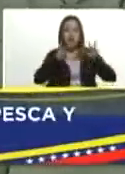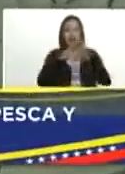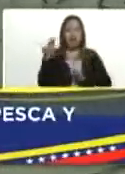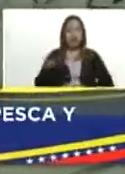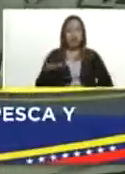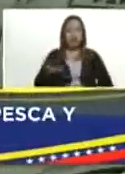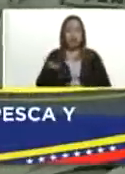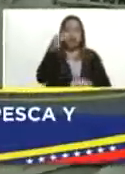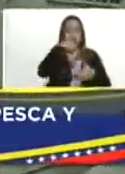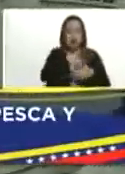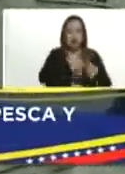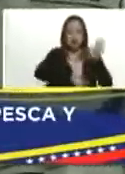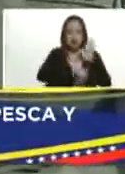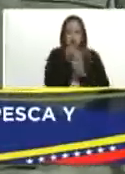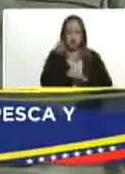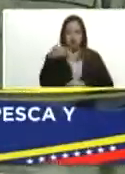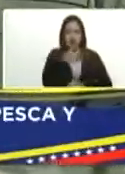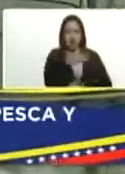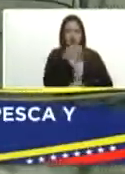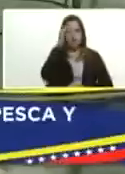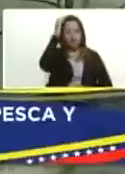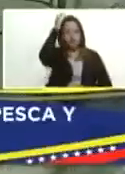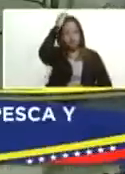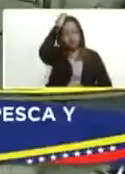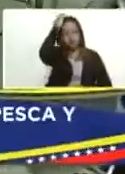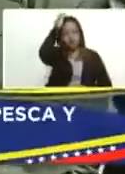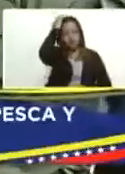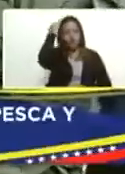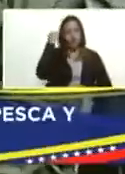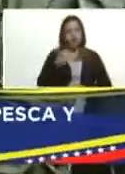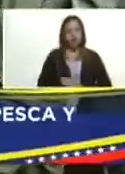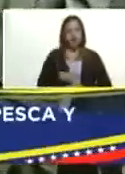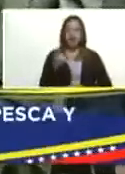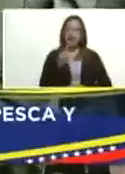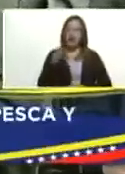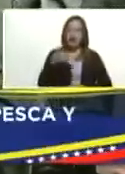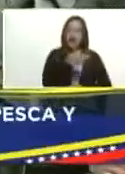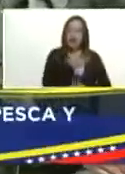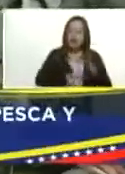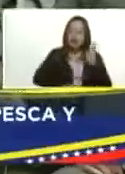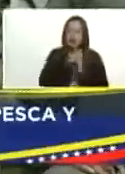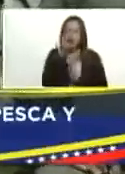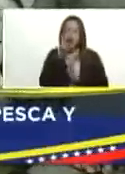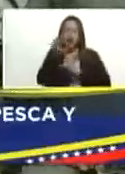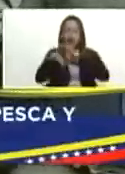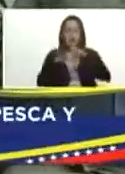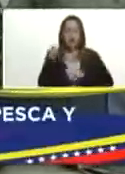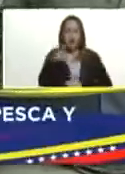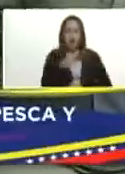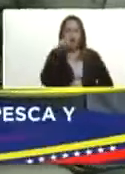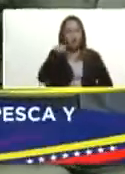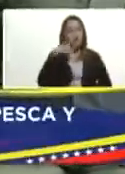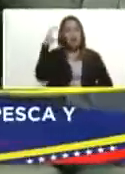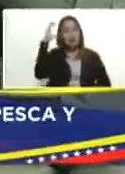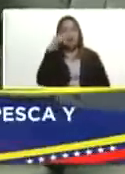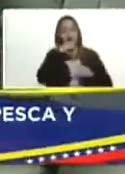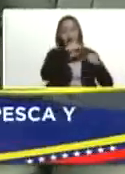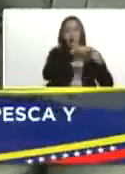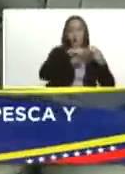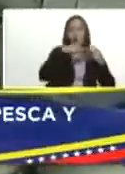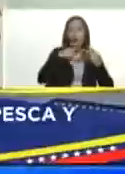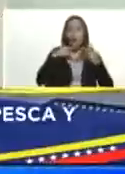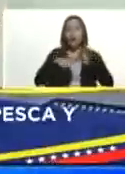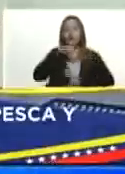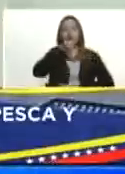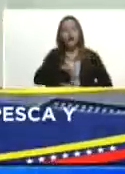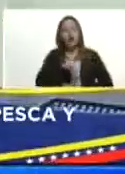dentro de la cadena productiva. Es decir, ya no solamente es la pesca, la acuicultura, sino la capacidad de generar otros ámbitos que históricamente